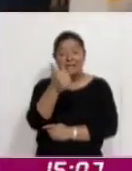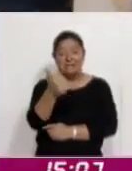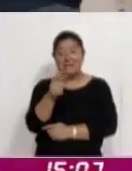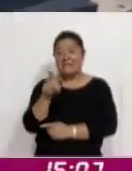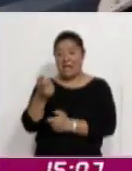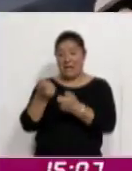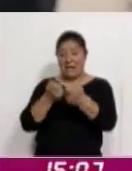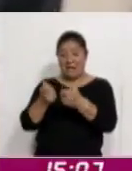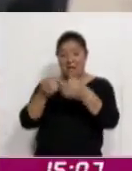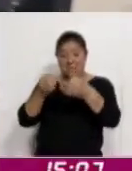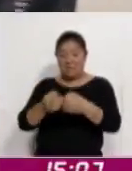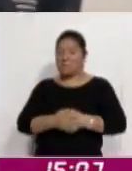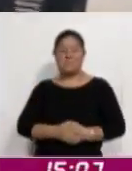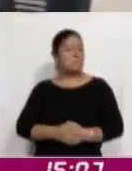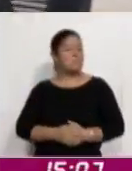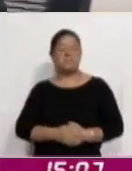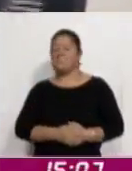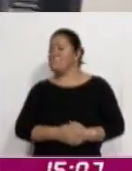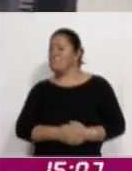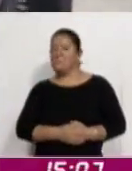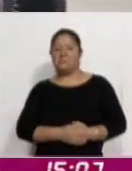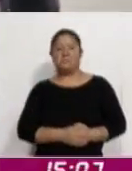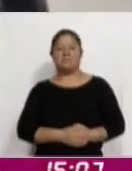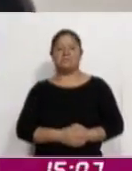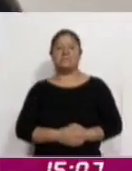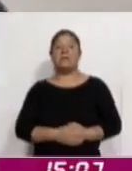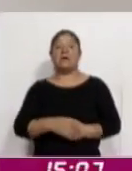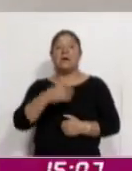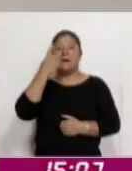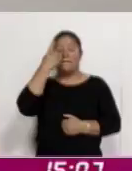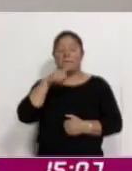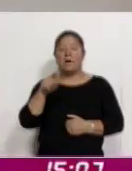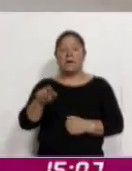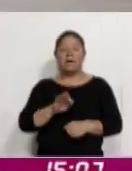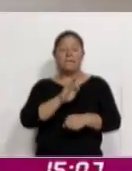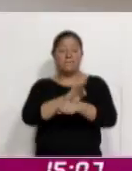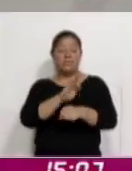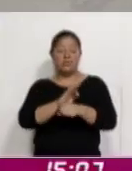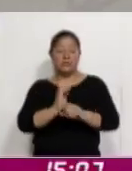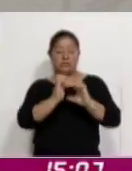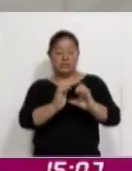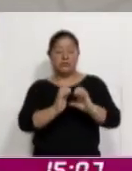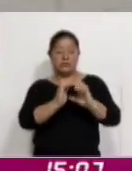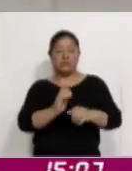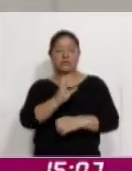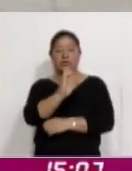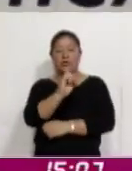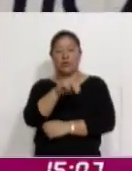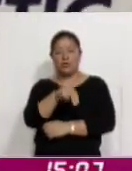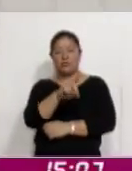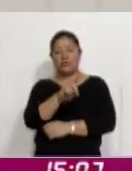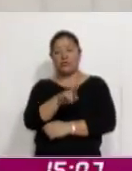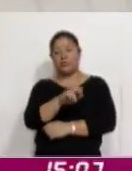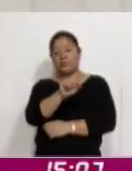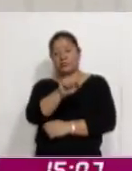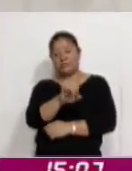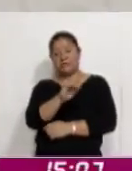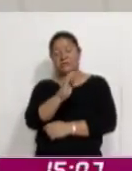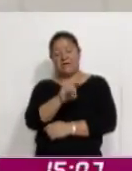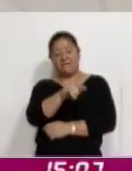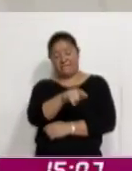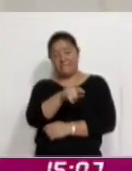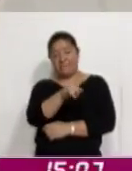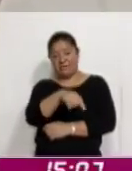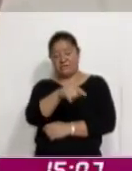Comisión Nacional para la Protección y la Defensa de los Usuarios de Servicios Financieros, la CONDUSEF por sus siglas. Ante esto,